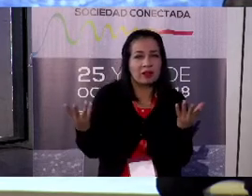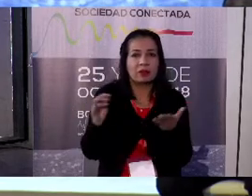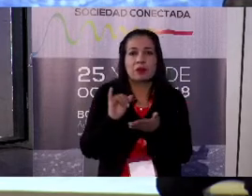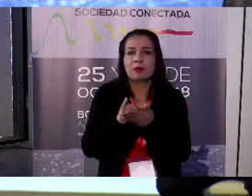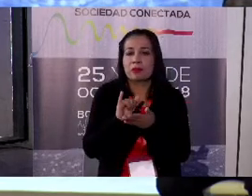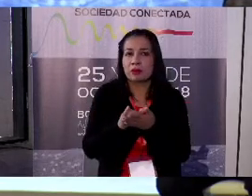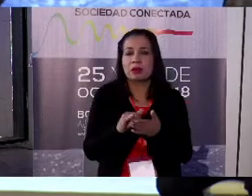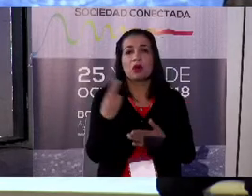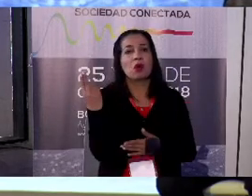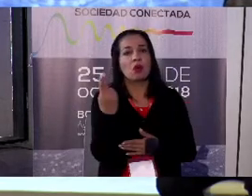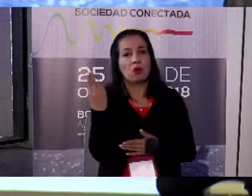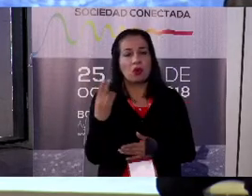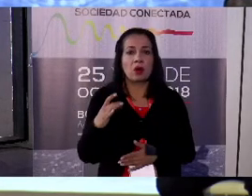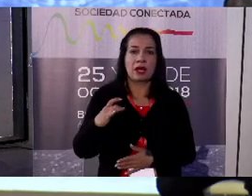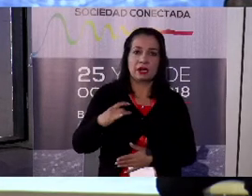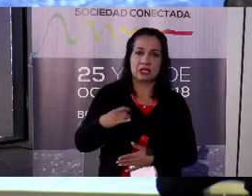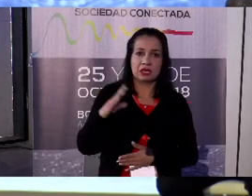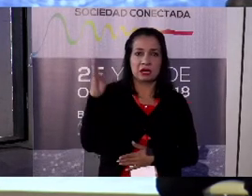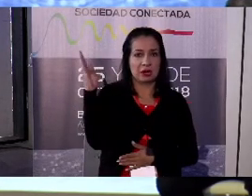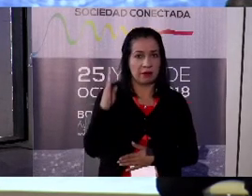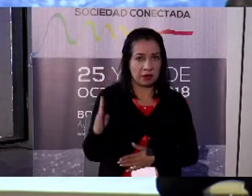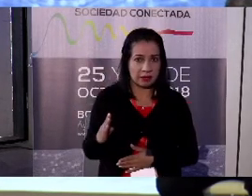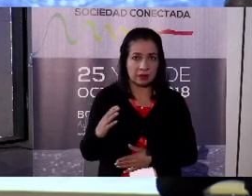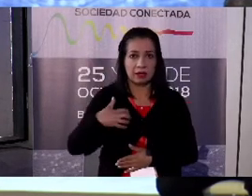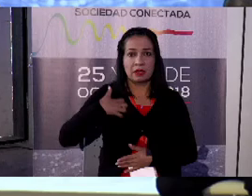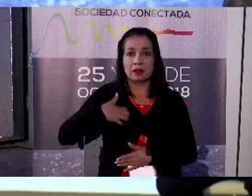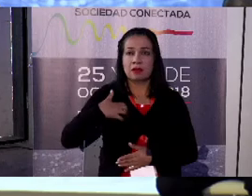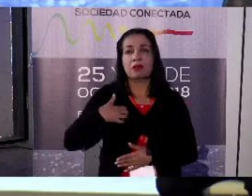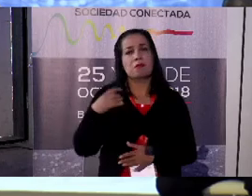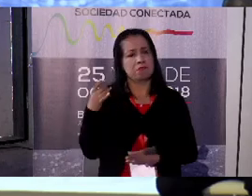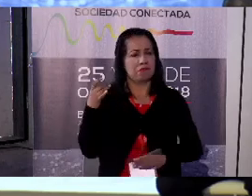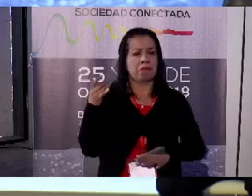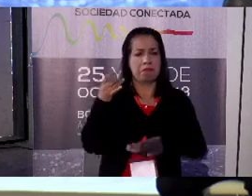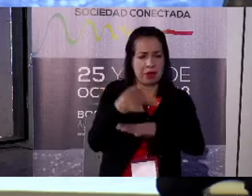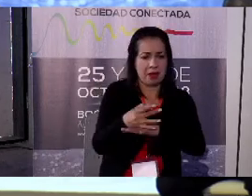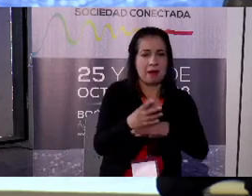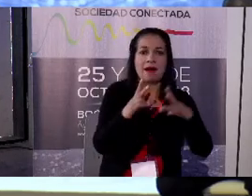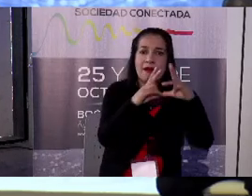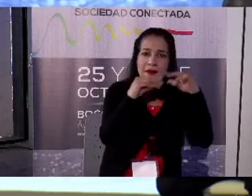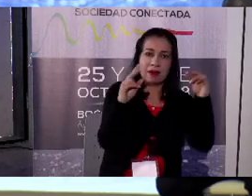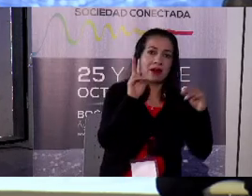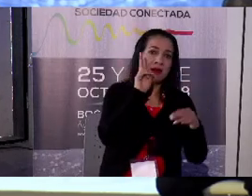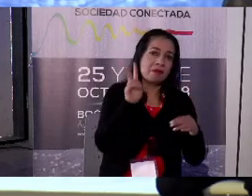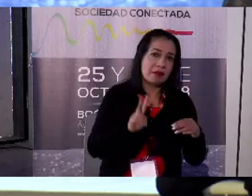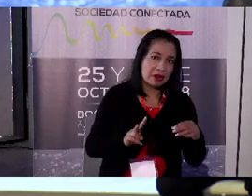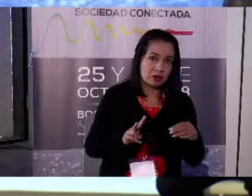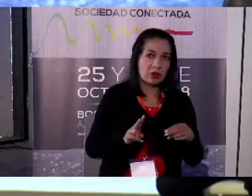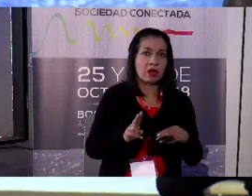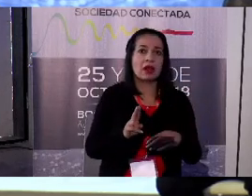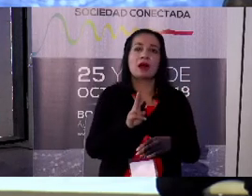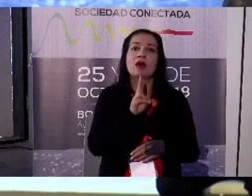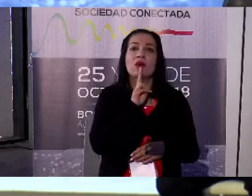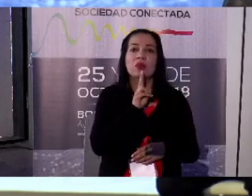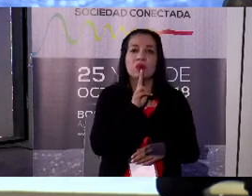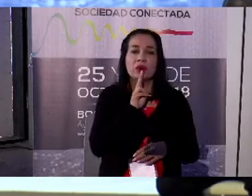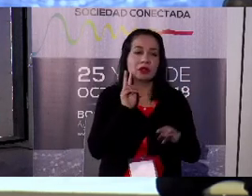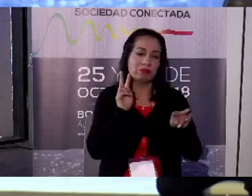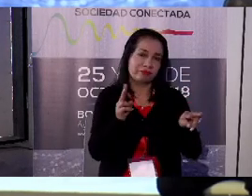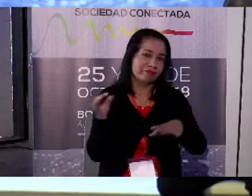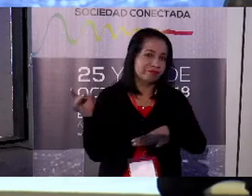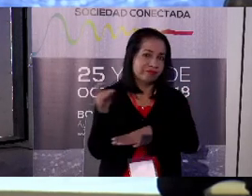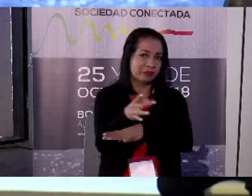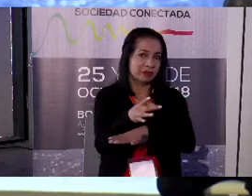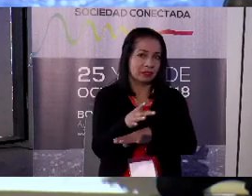Uruguay chile y Brasil y Argentina está mucho mejor que Nicaragua Venezuela y Honduras no nos dice nada